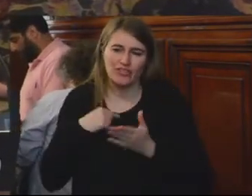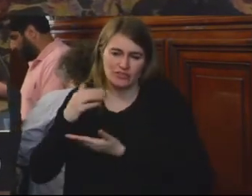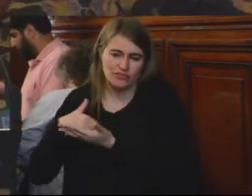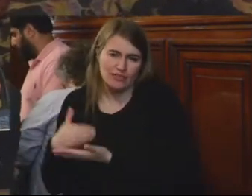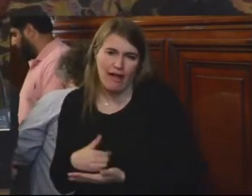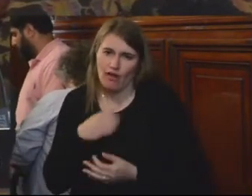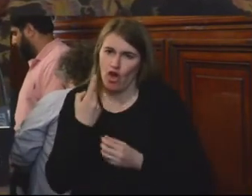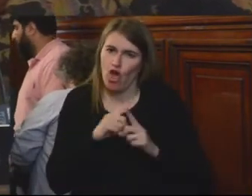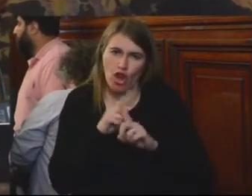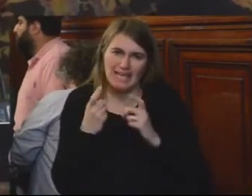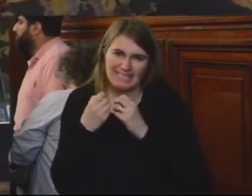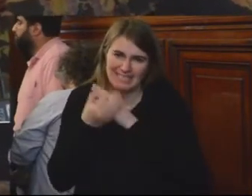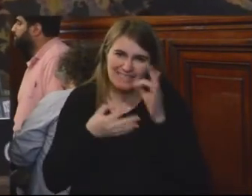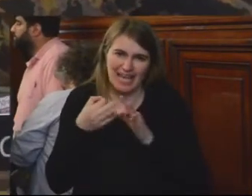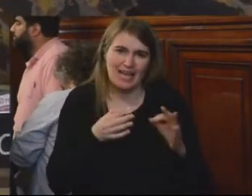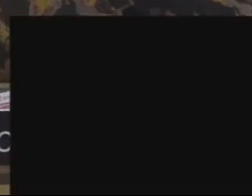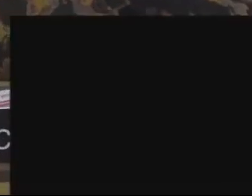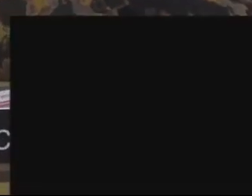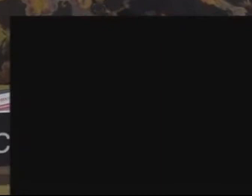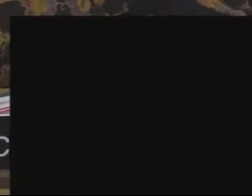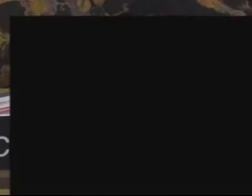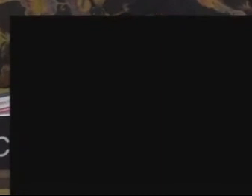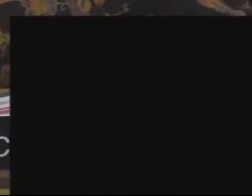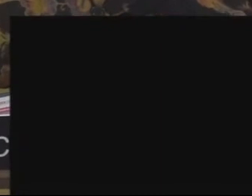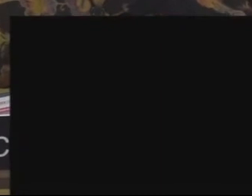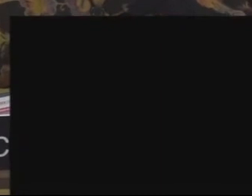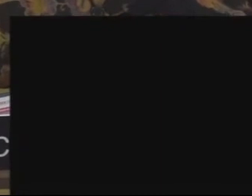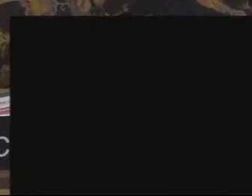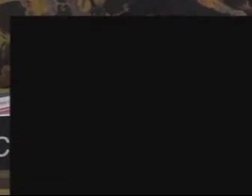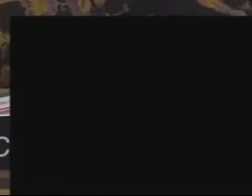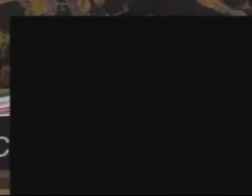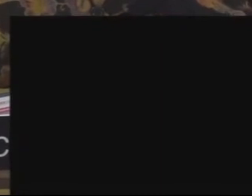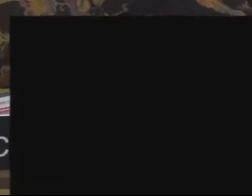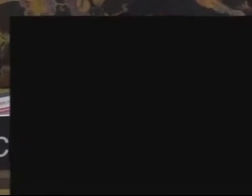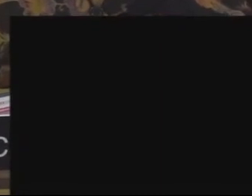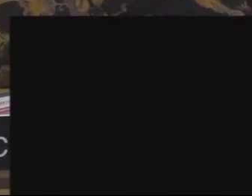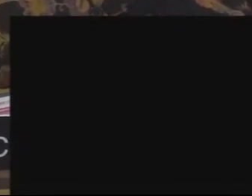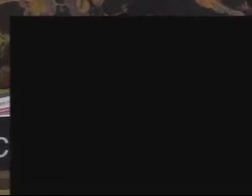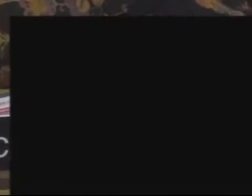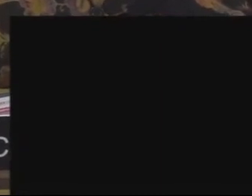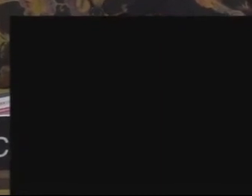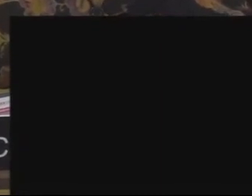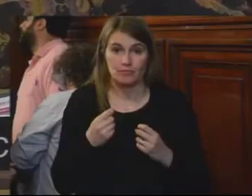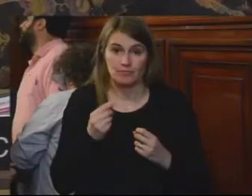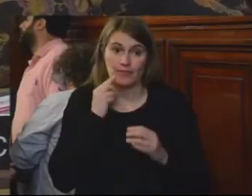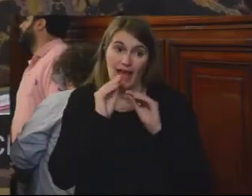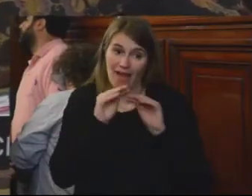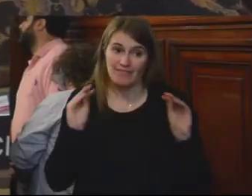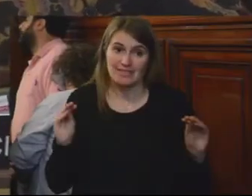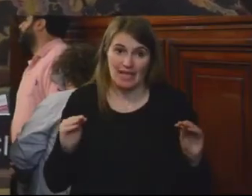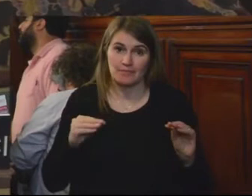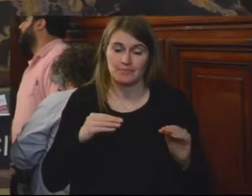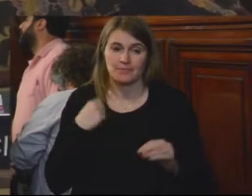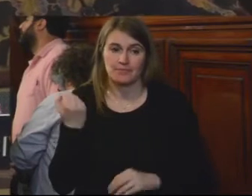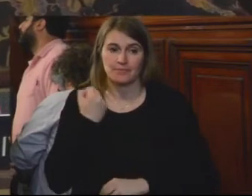suscribe plenamente sin perjuicio de ellos hay una serie de cuestiones que no puedo dejar de apuntar de señalar en